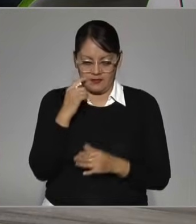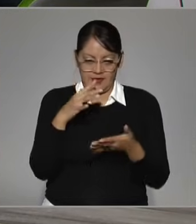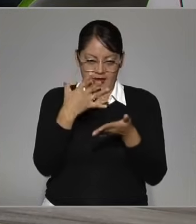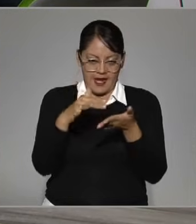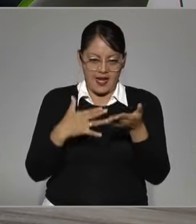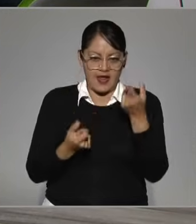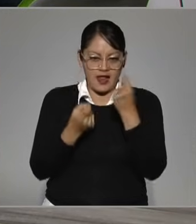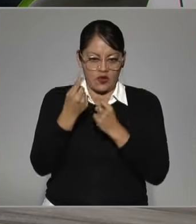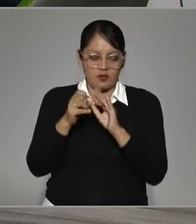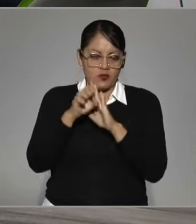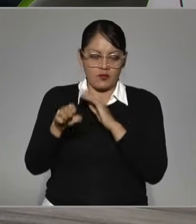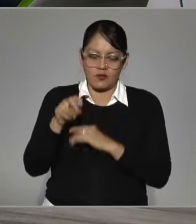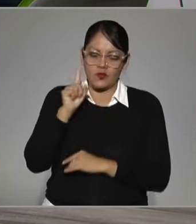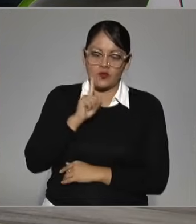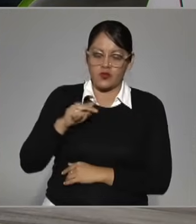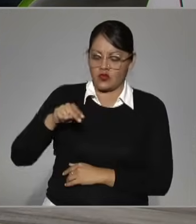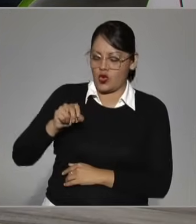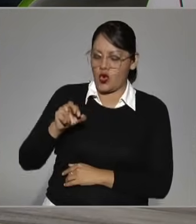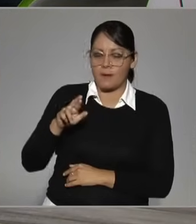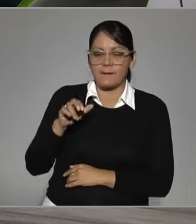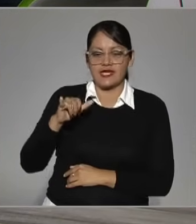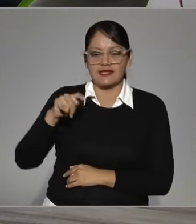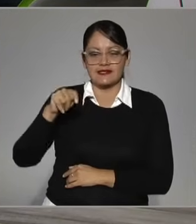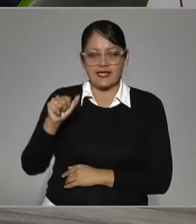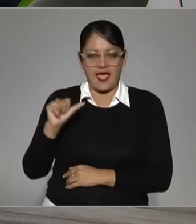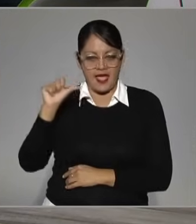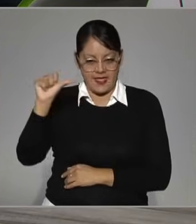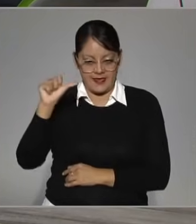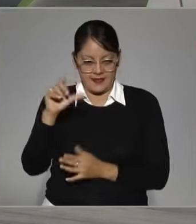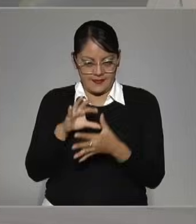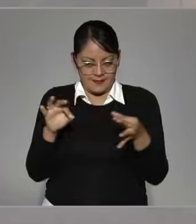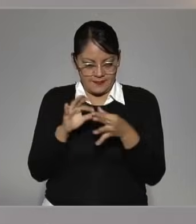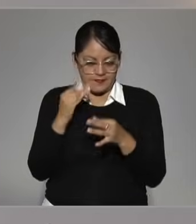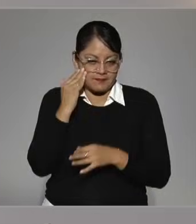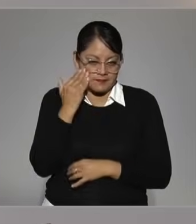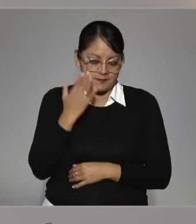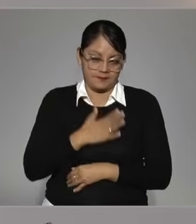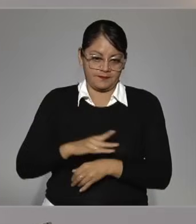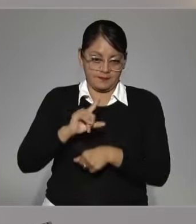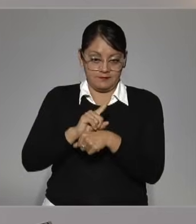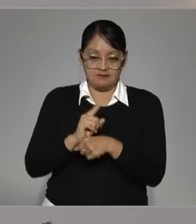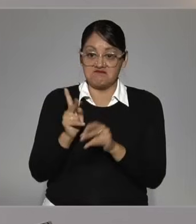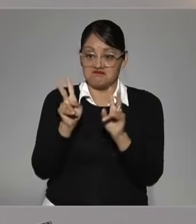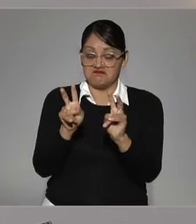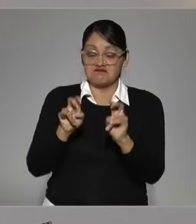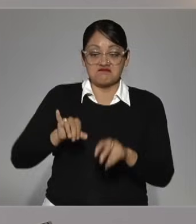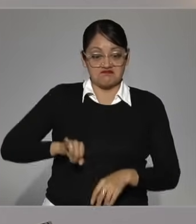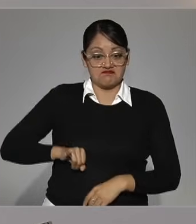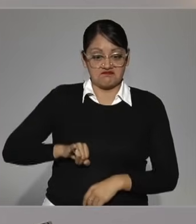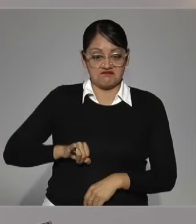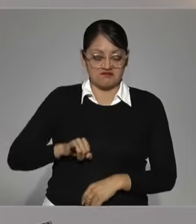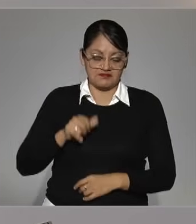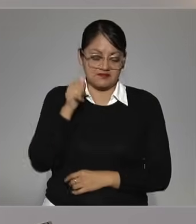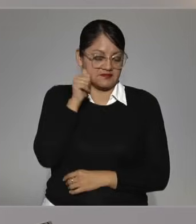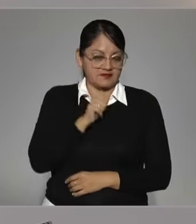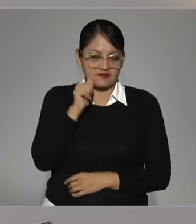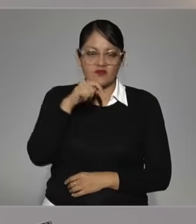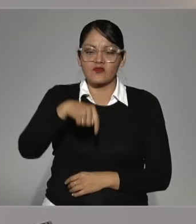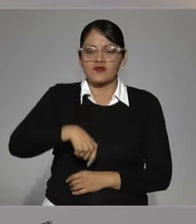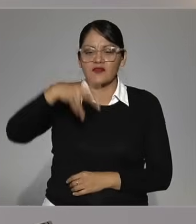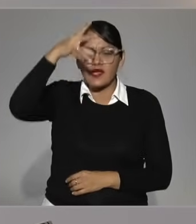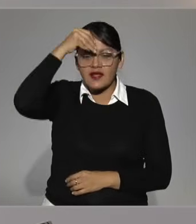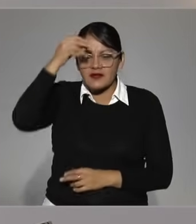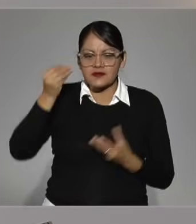unos cuantos. Miren, por ejemplo, Normita A nos dice en Facebook, muy buenos días, interesante programa como siempre, aquí